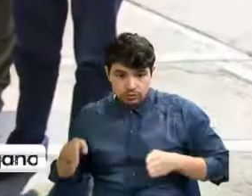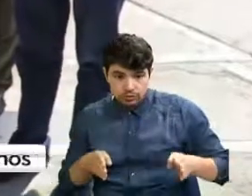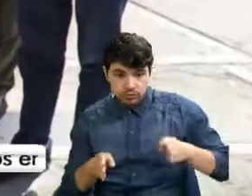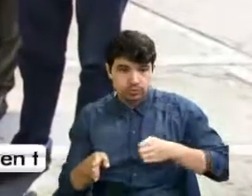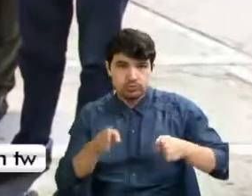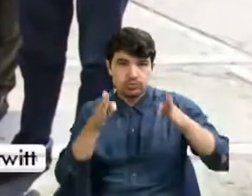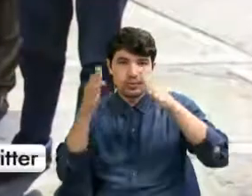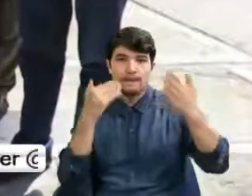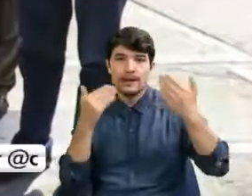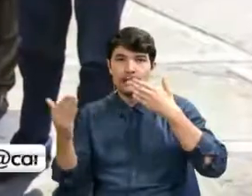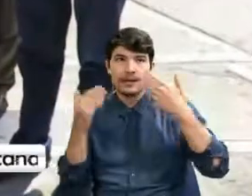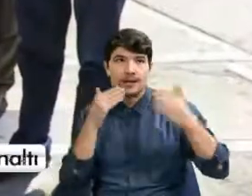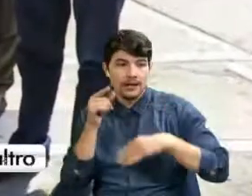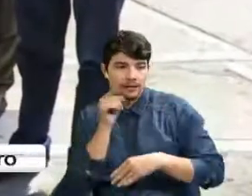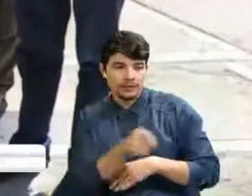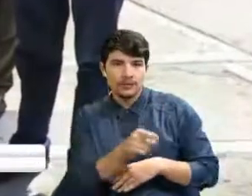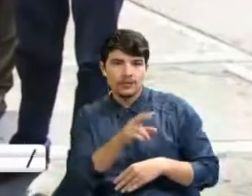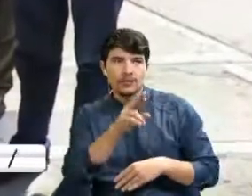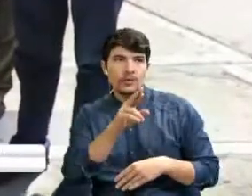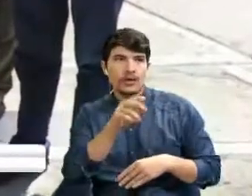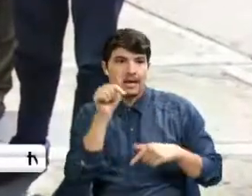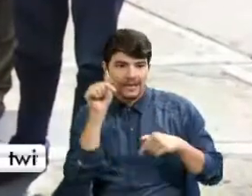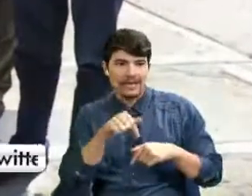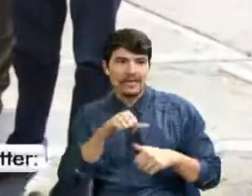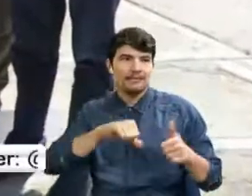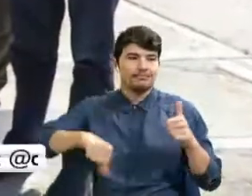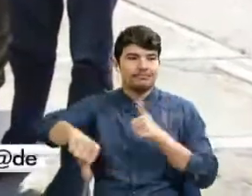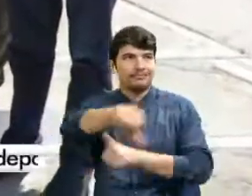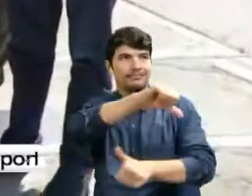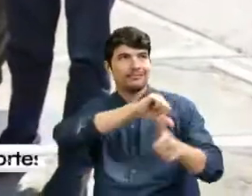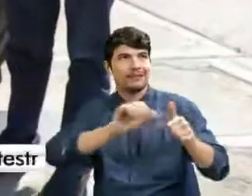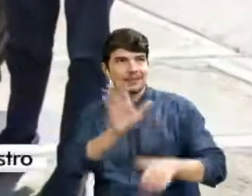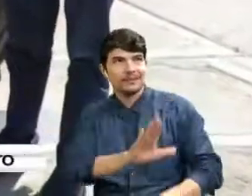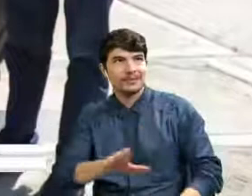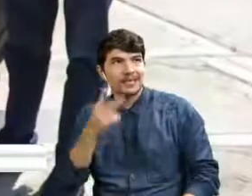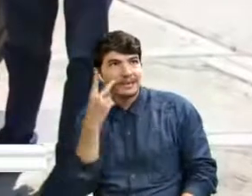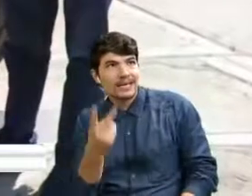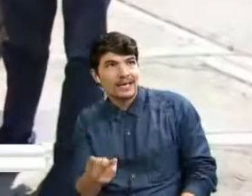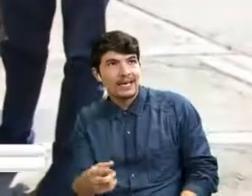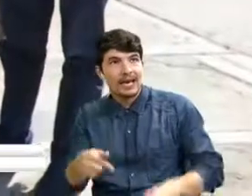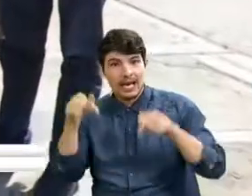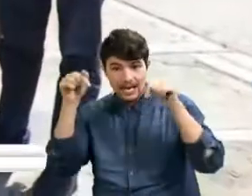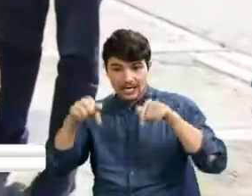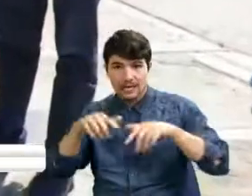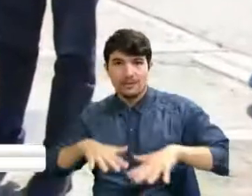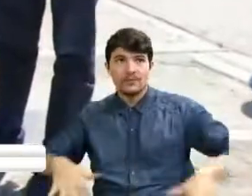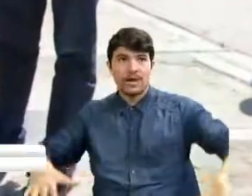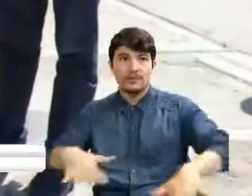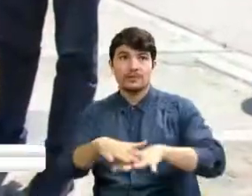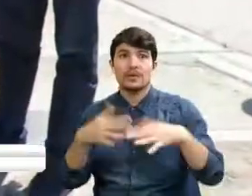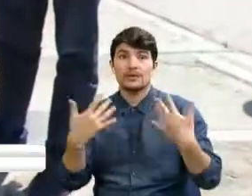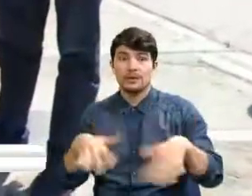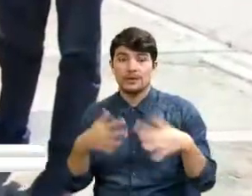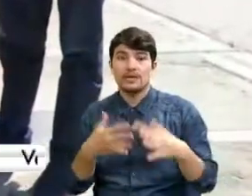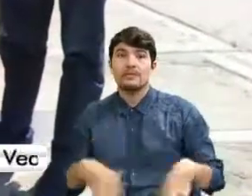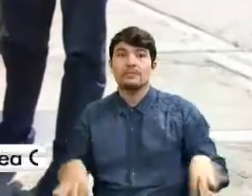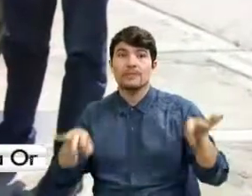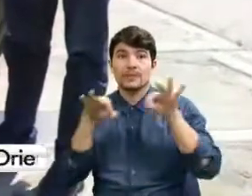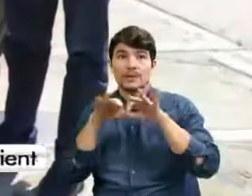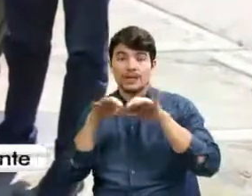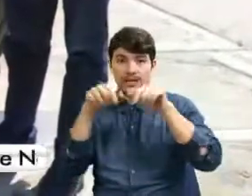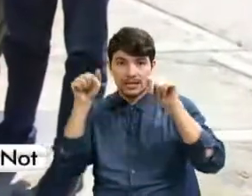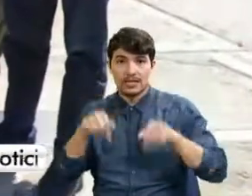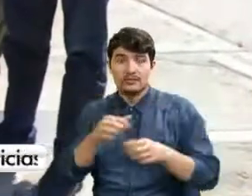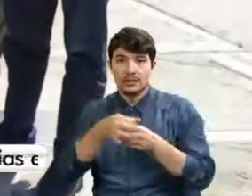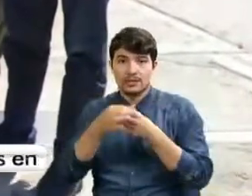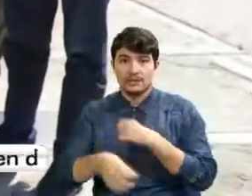con ratón con con retorno aquí que se tiene como ustedes pueden ver porque esta es una zona muy importante para el palmar el acto